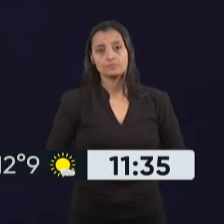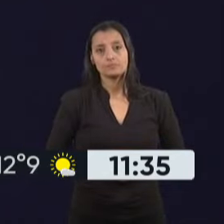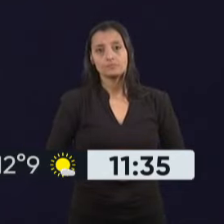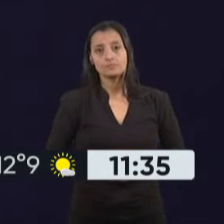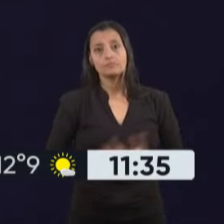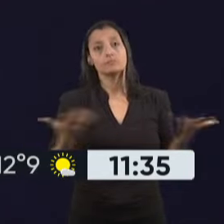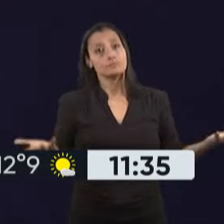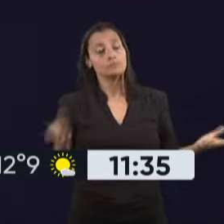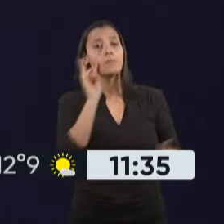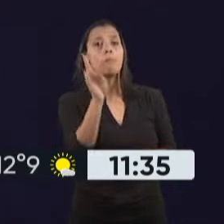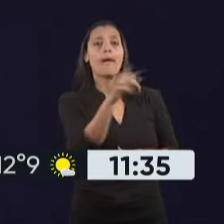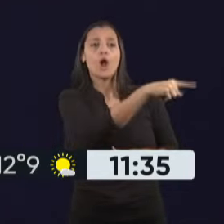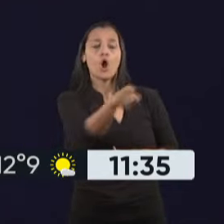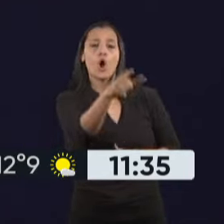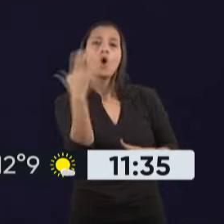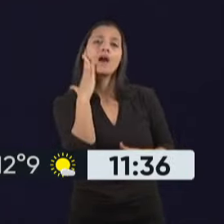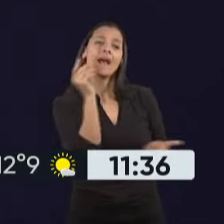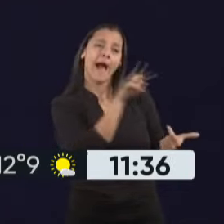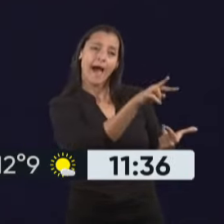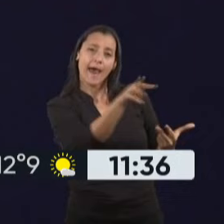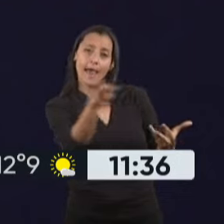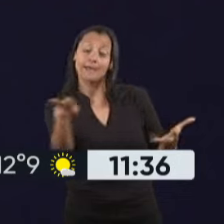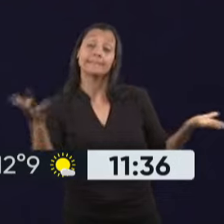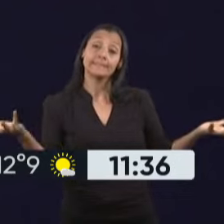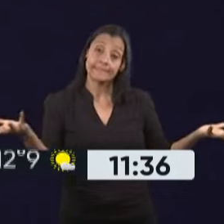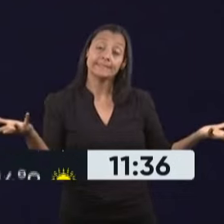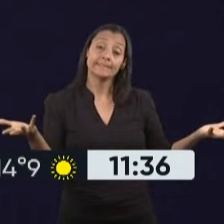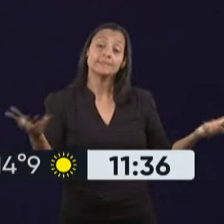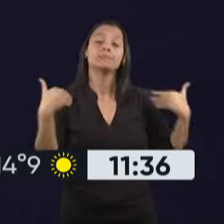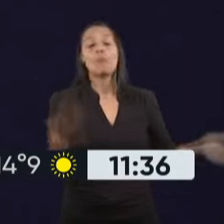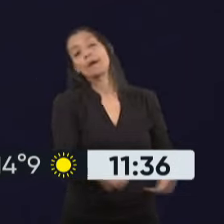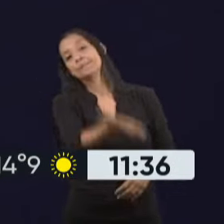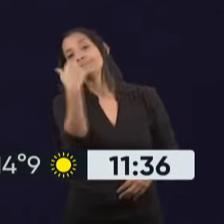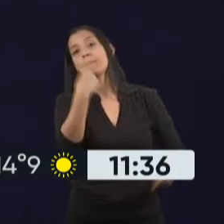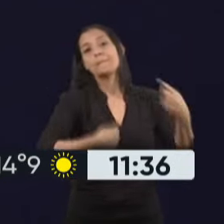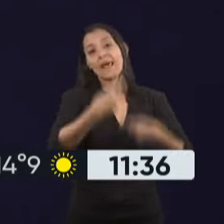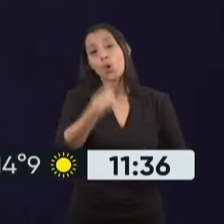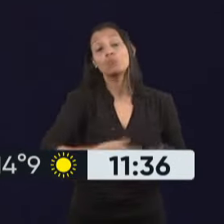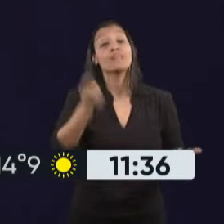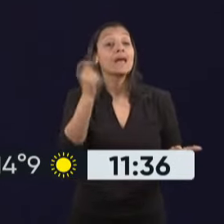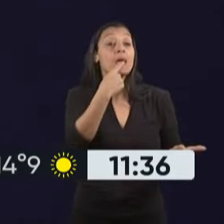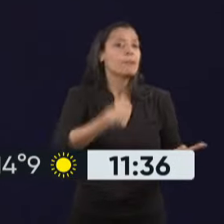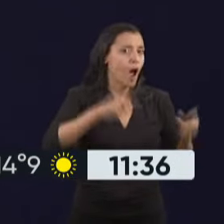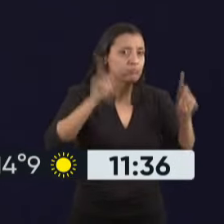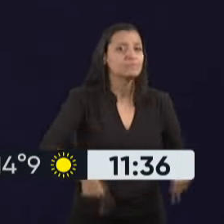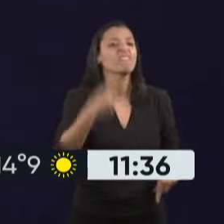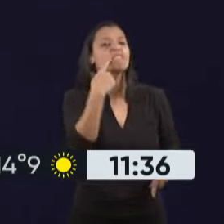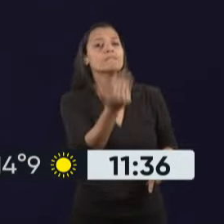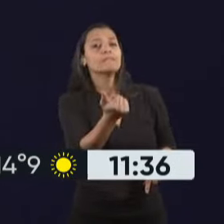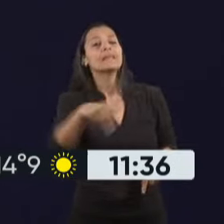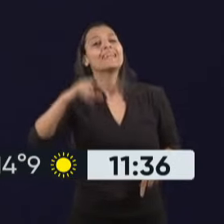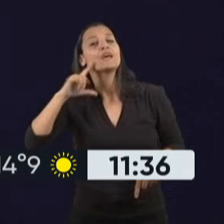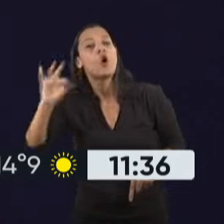pero viéndoles las caras, no me queda otra que abrirme alguna pregunta. No sé ni quiénes preguntan hoy.